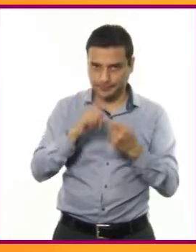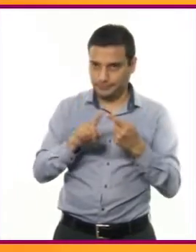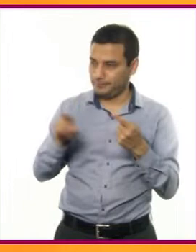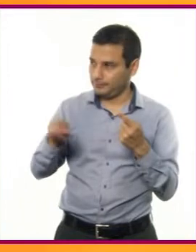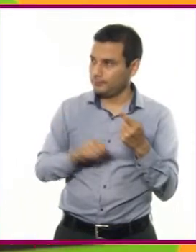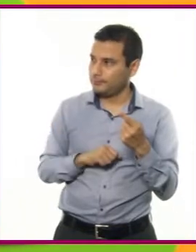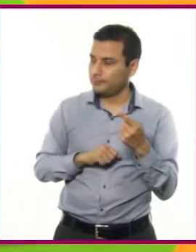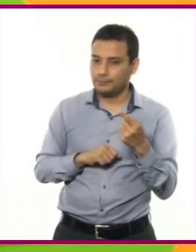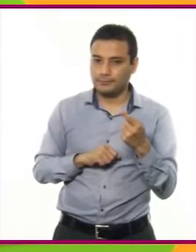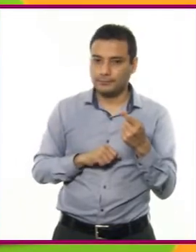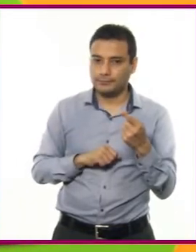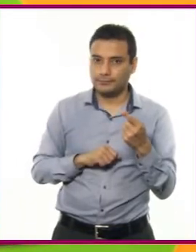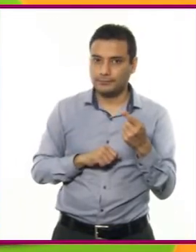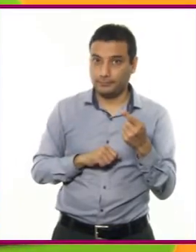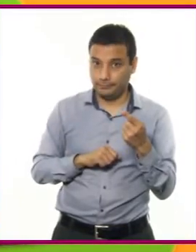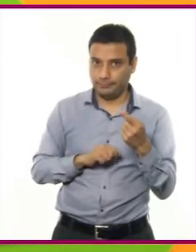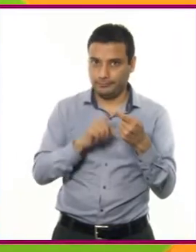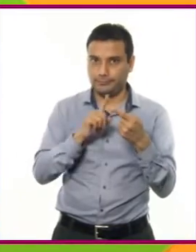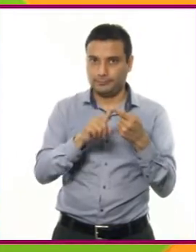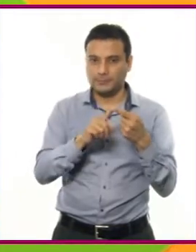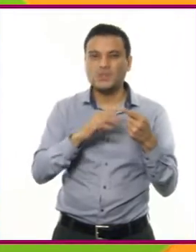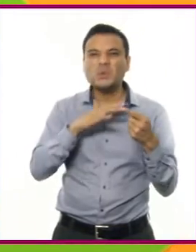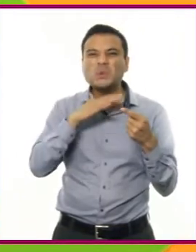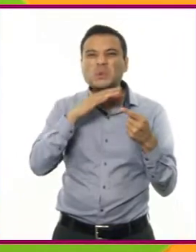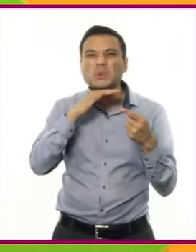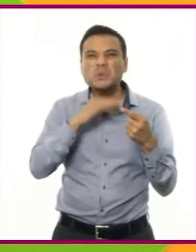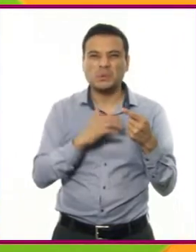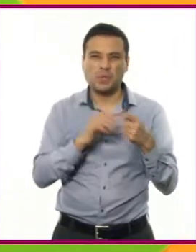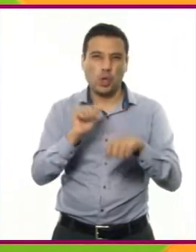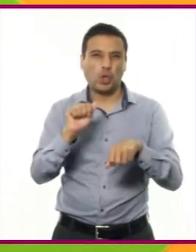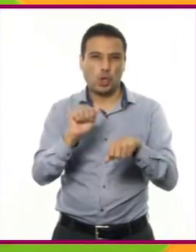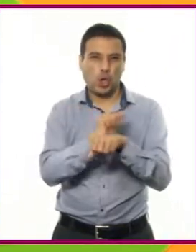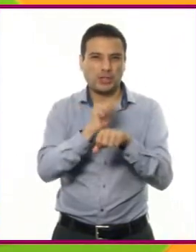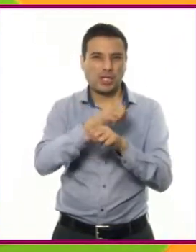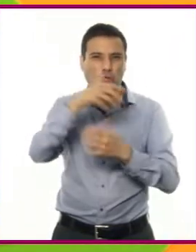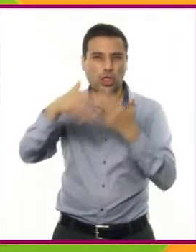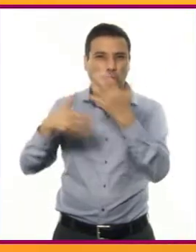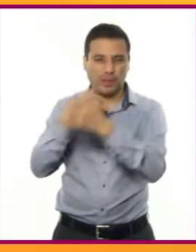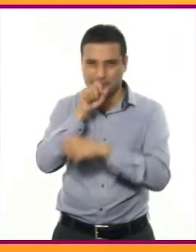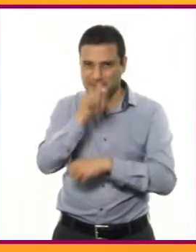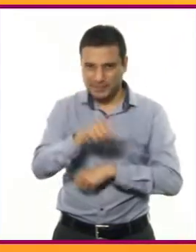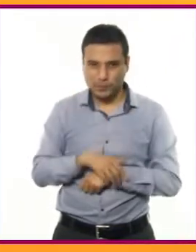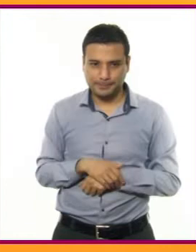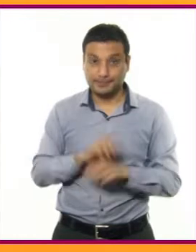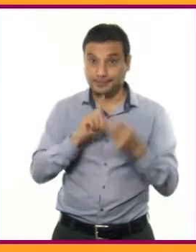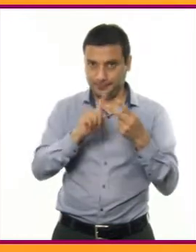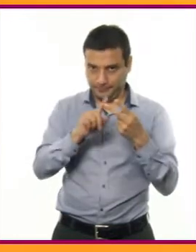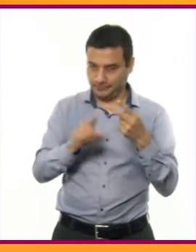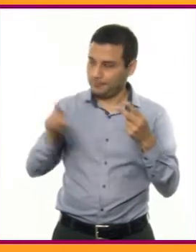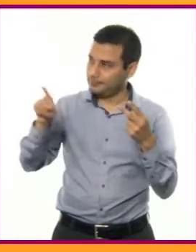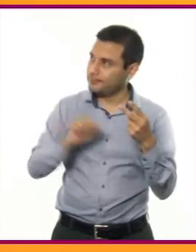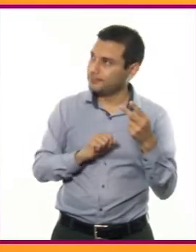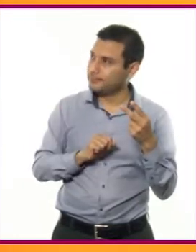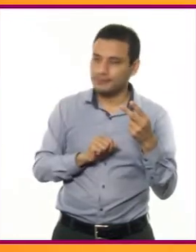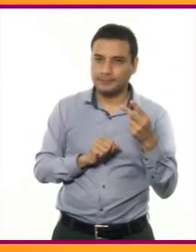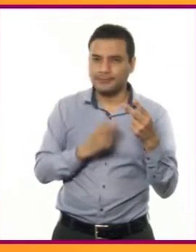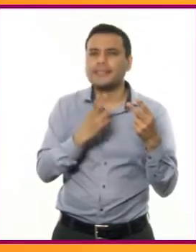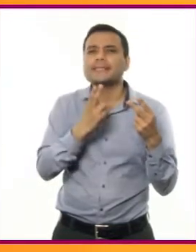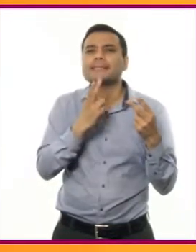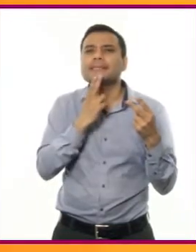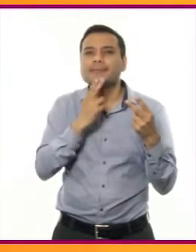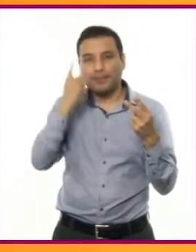carbono, que es un contaminante que emiten los automóviles, el tolueno, que es utilizado en